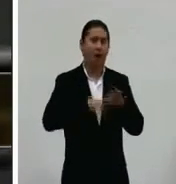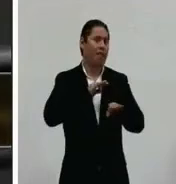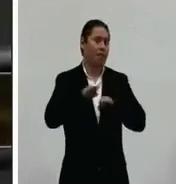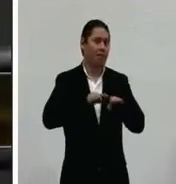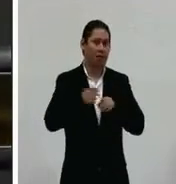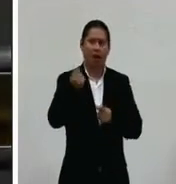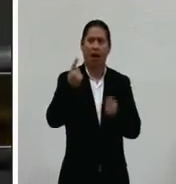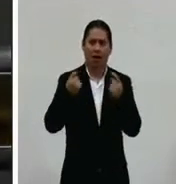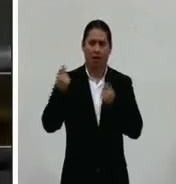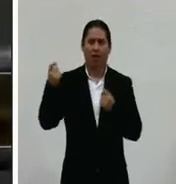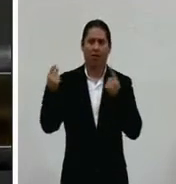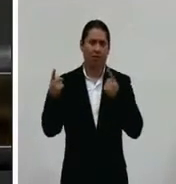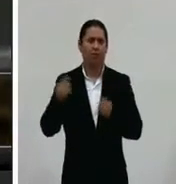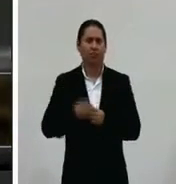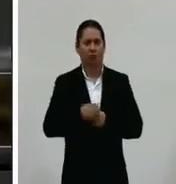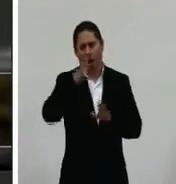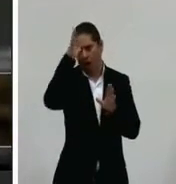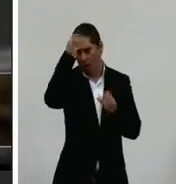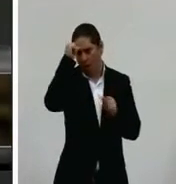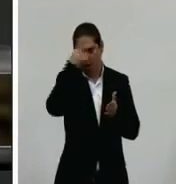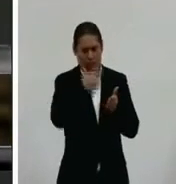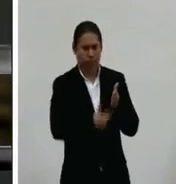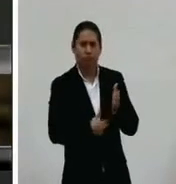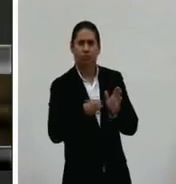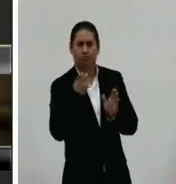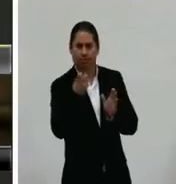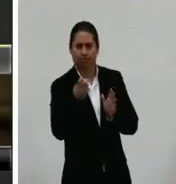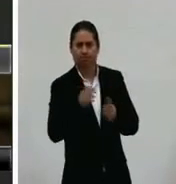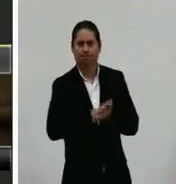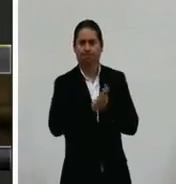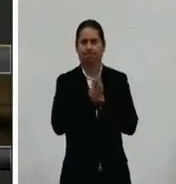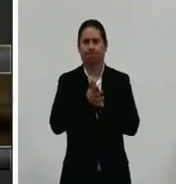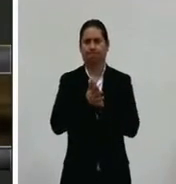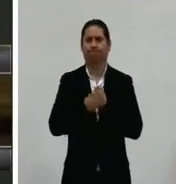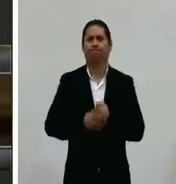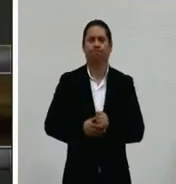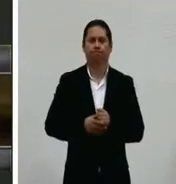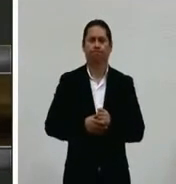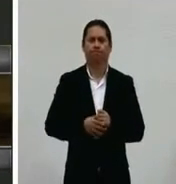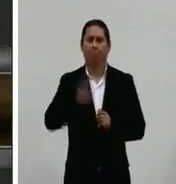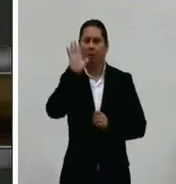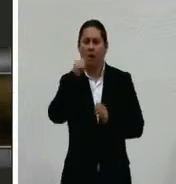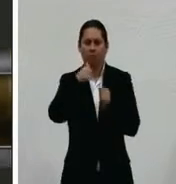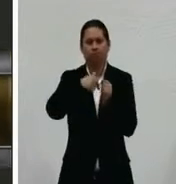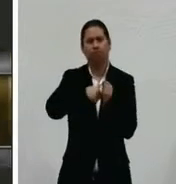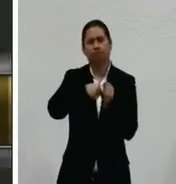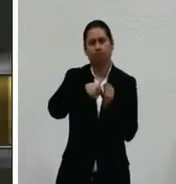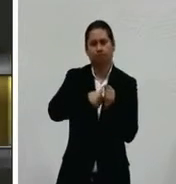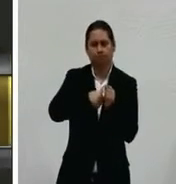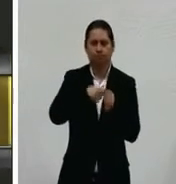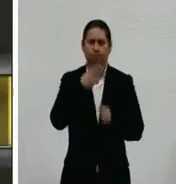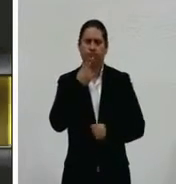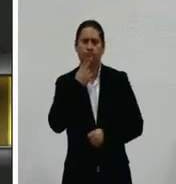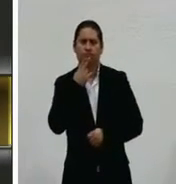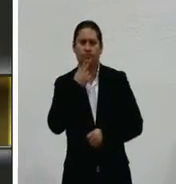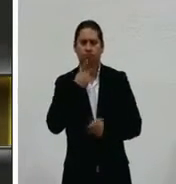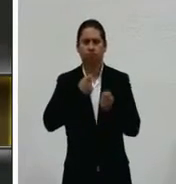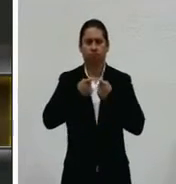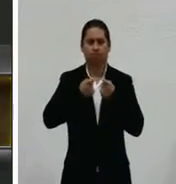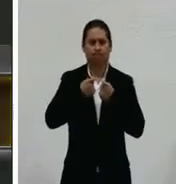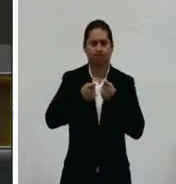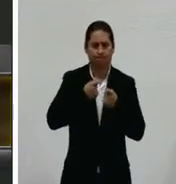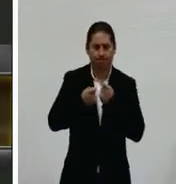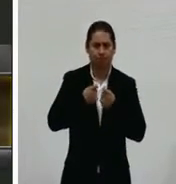trabajo o en alguna minuta de acuerdos, se ha convertido en una medida discrecional usada por dirigentes